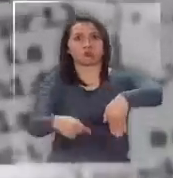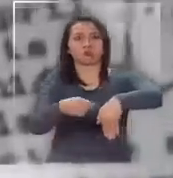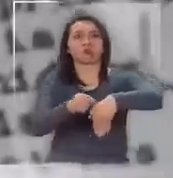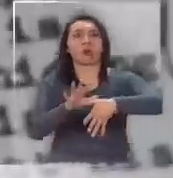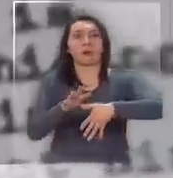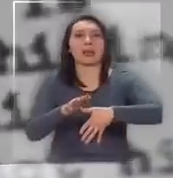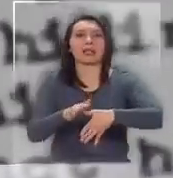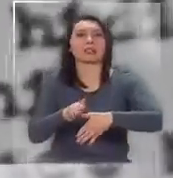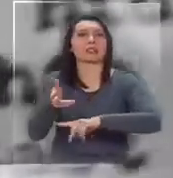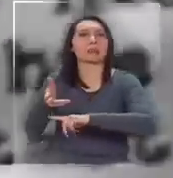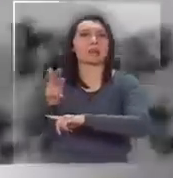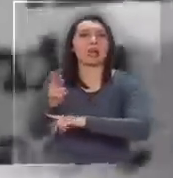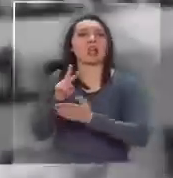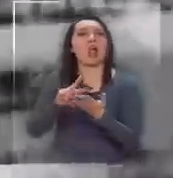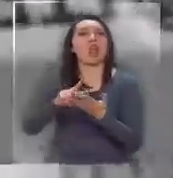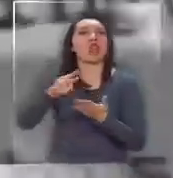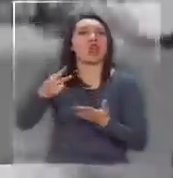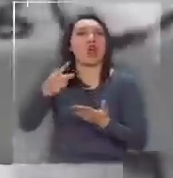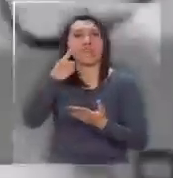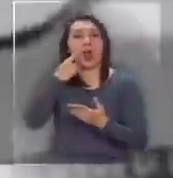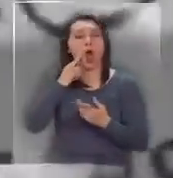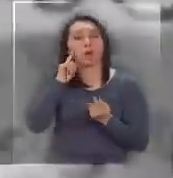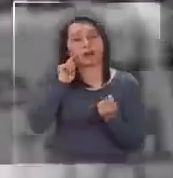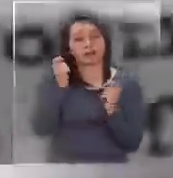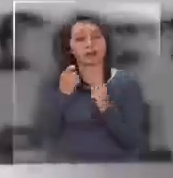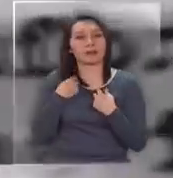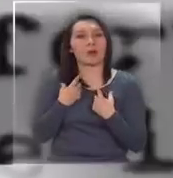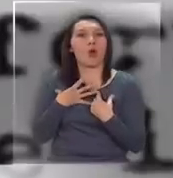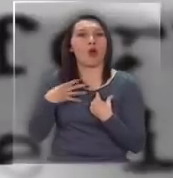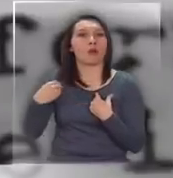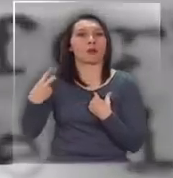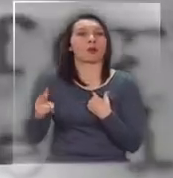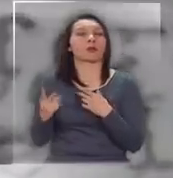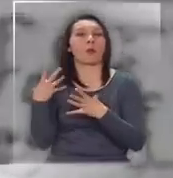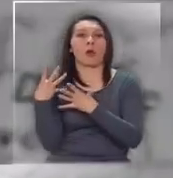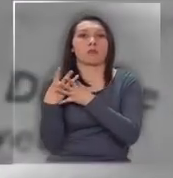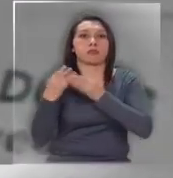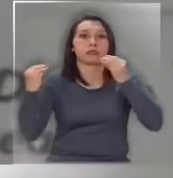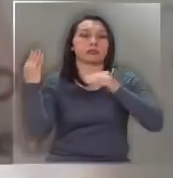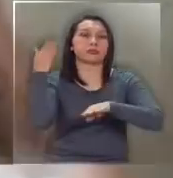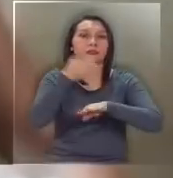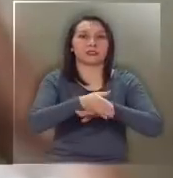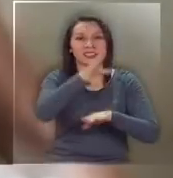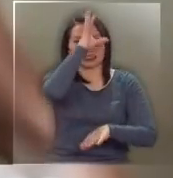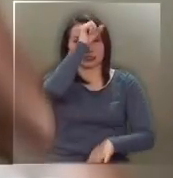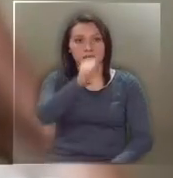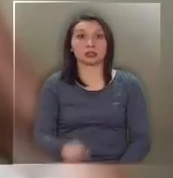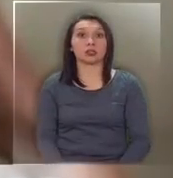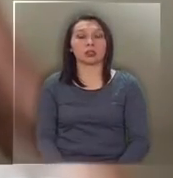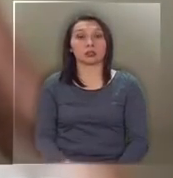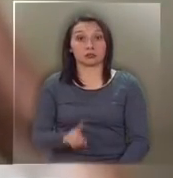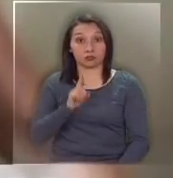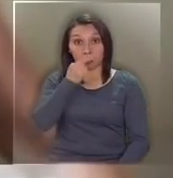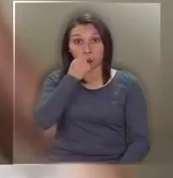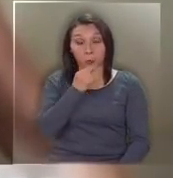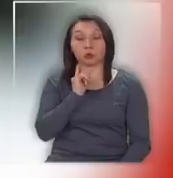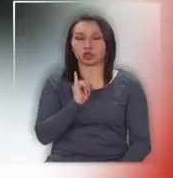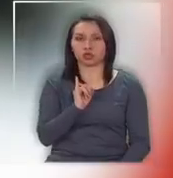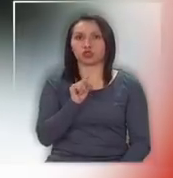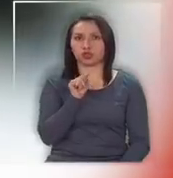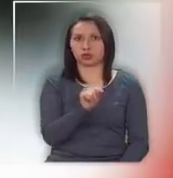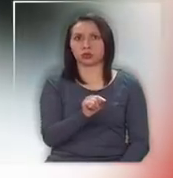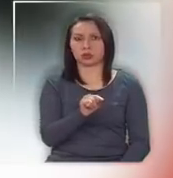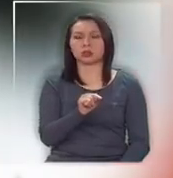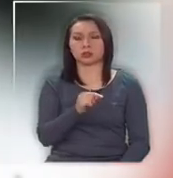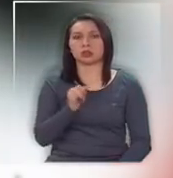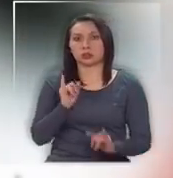habría matado a su doble y él se habría fugado a Argentina. Estuvo Hitler ahí, sí. Estuvo tres días. Eso